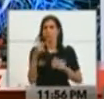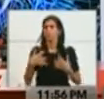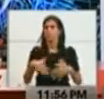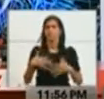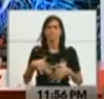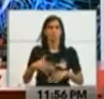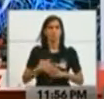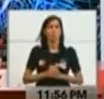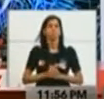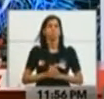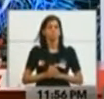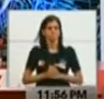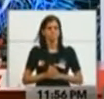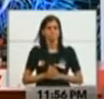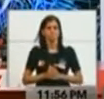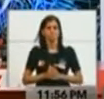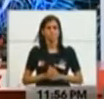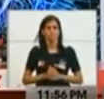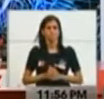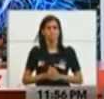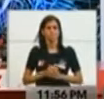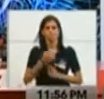pica.